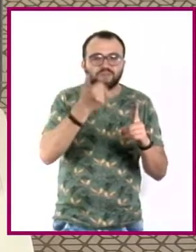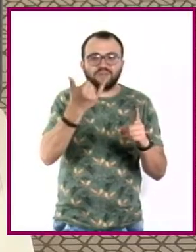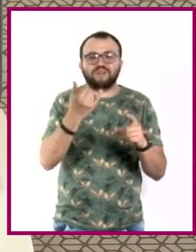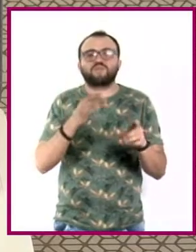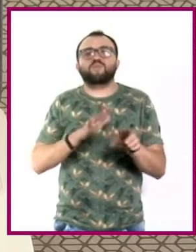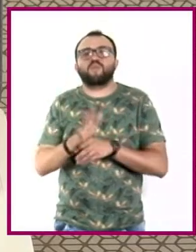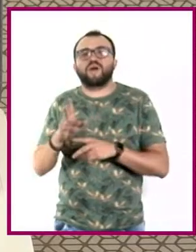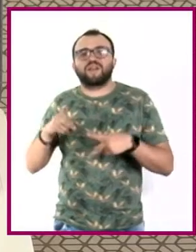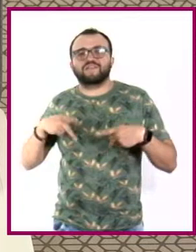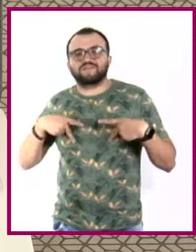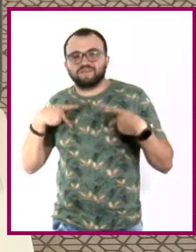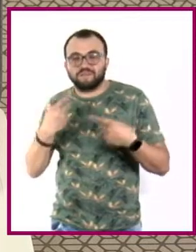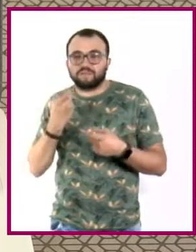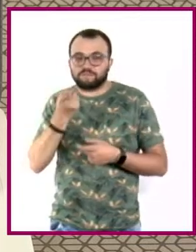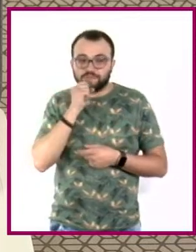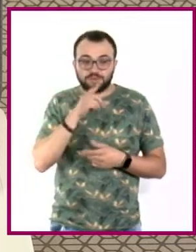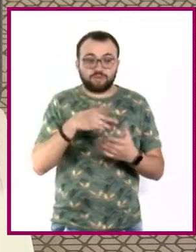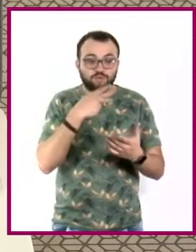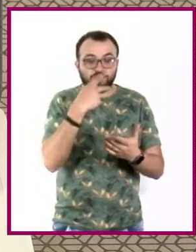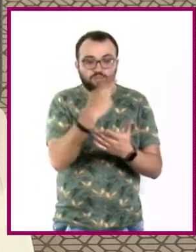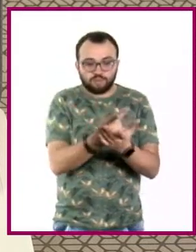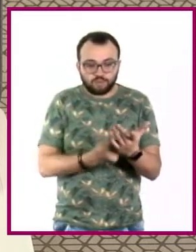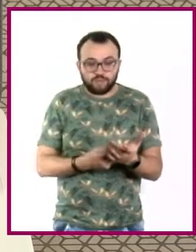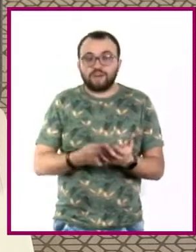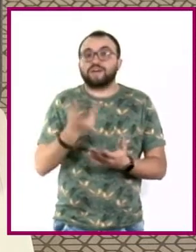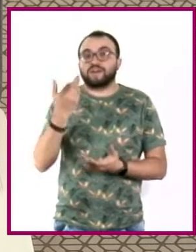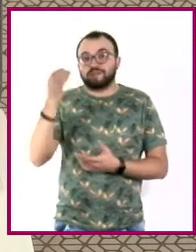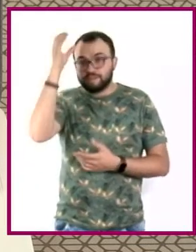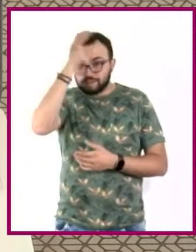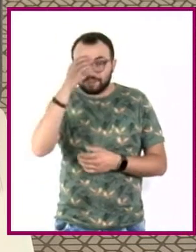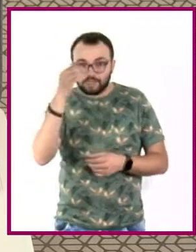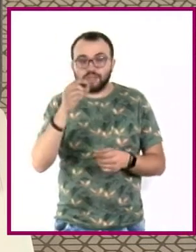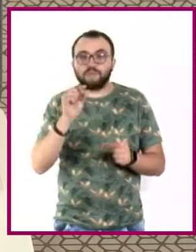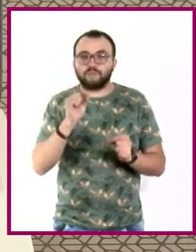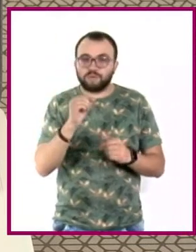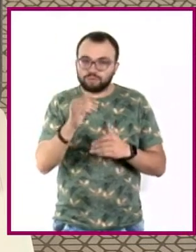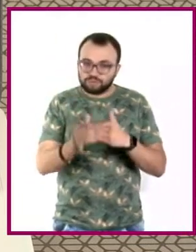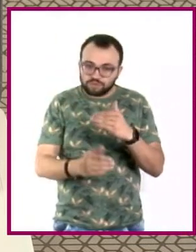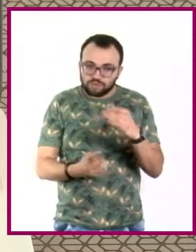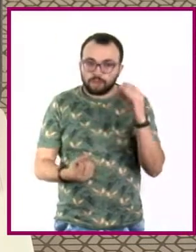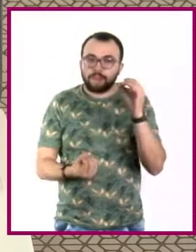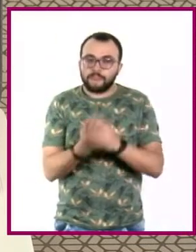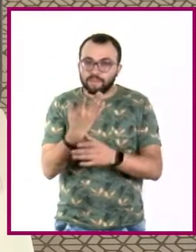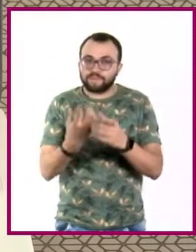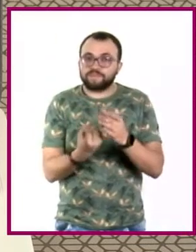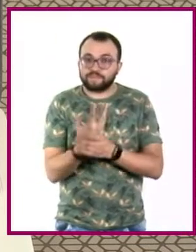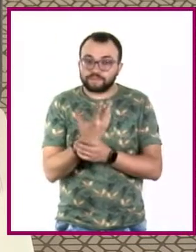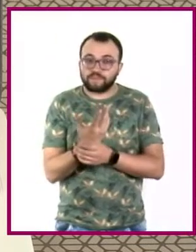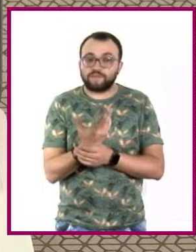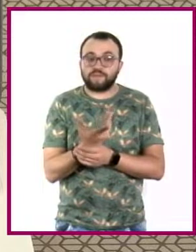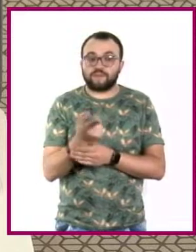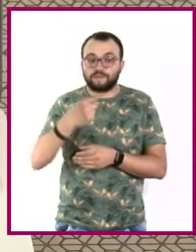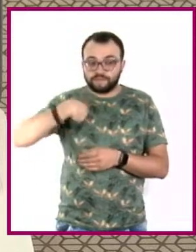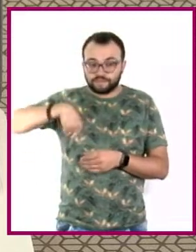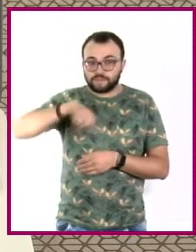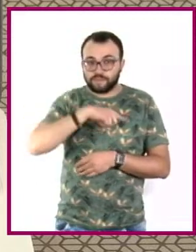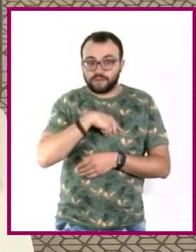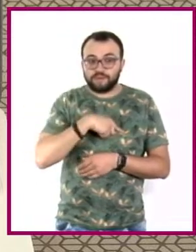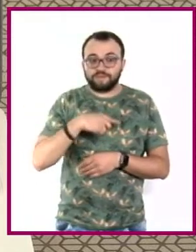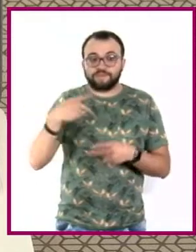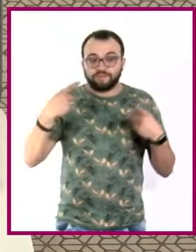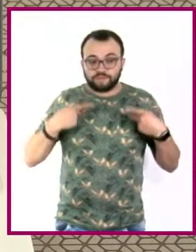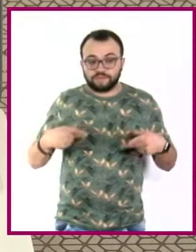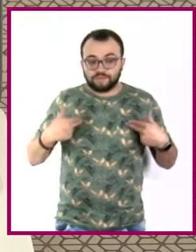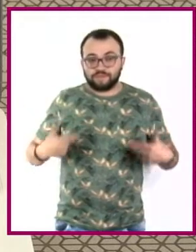una ciencia que está en proceso de construcción, es una ciencia nueva. Al final de cuentas, nosotros los seres humanos somos